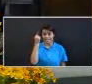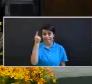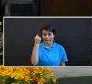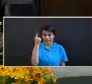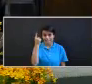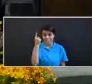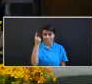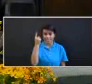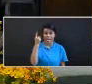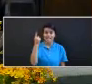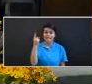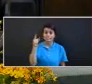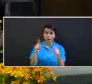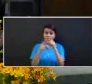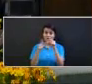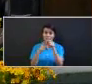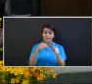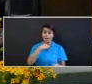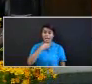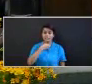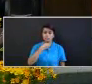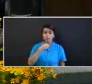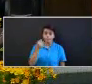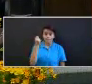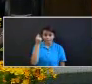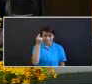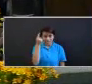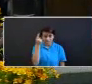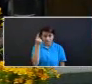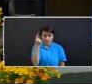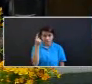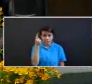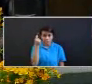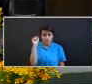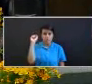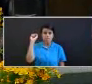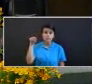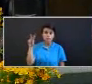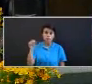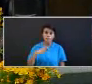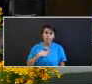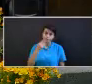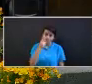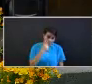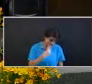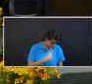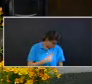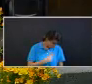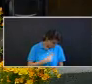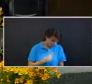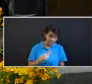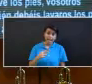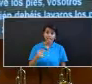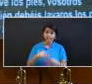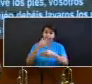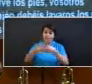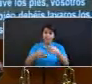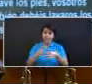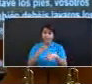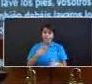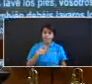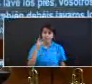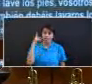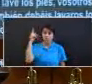maestro. ¿Me está comprendiendo? Si no me humillo delante de mi Señor, nunca